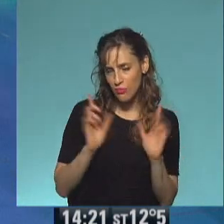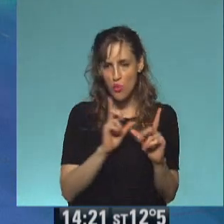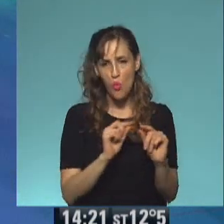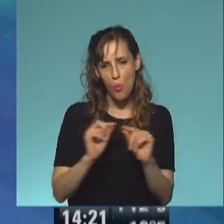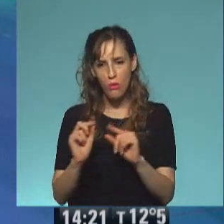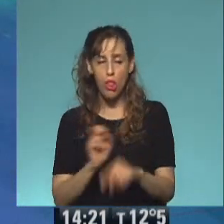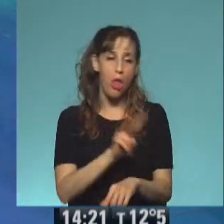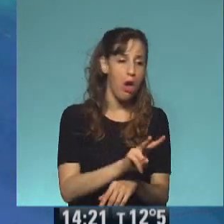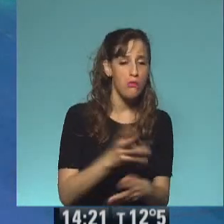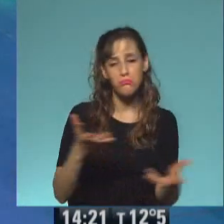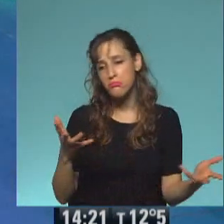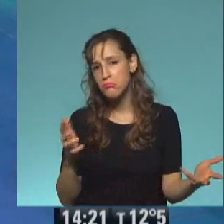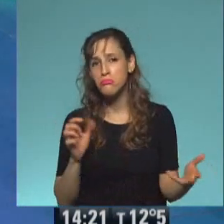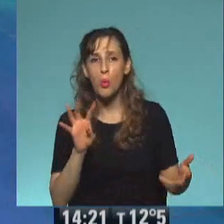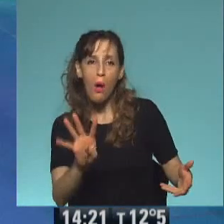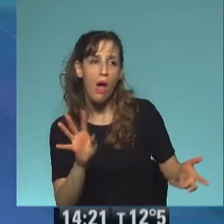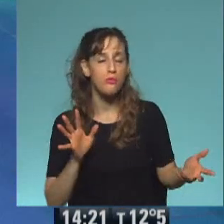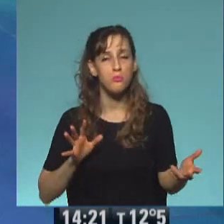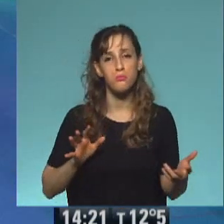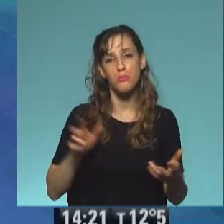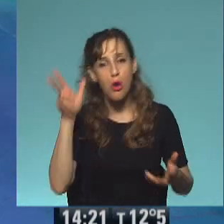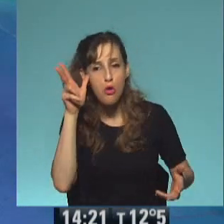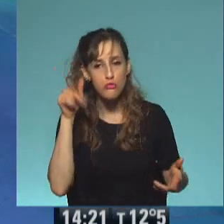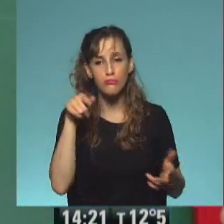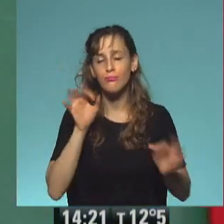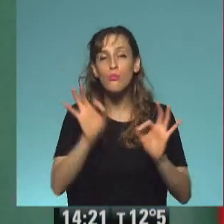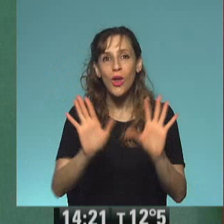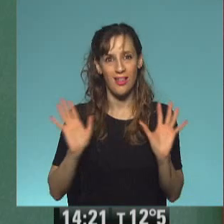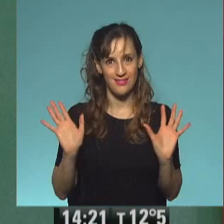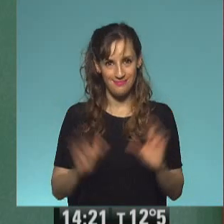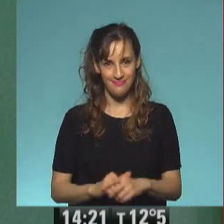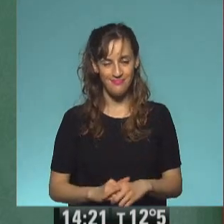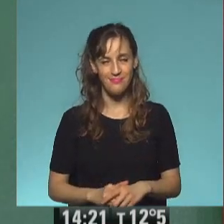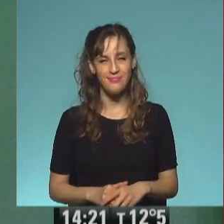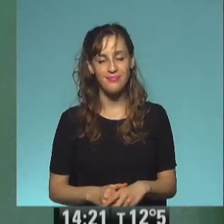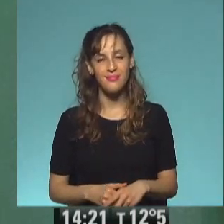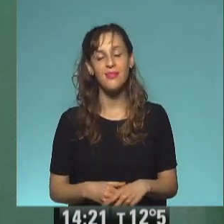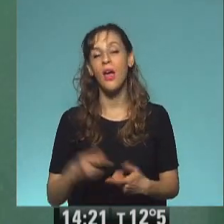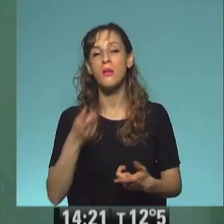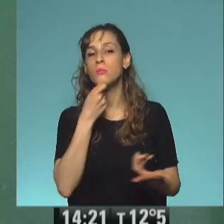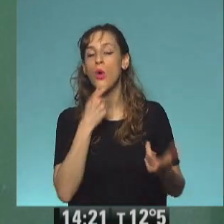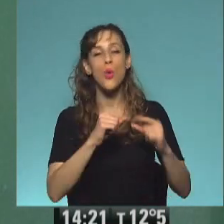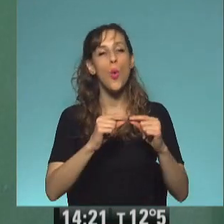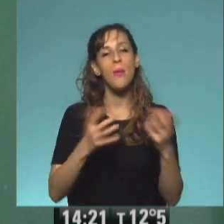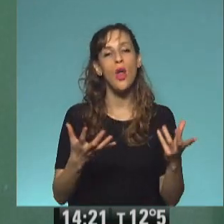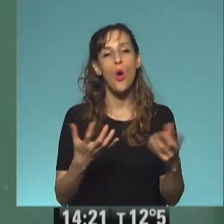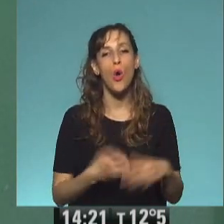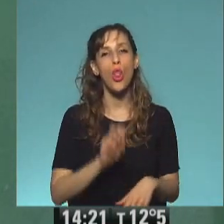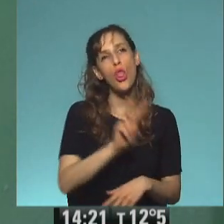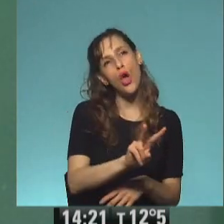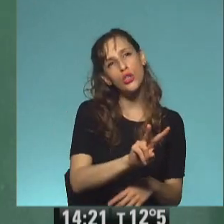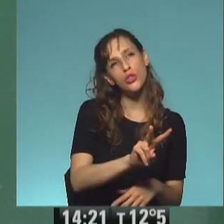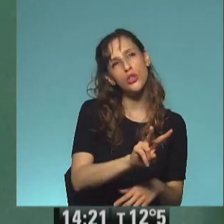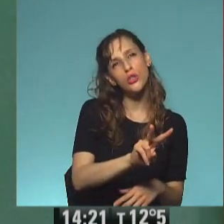tableros diferentes. Muy bien. Yo voy a elegir, por ejemplo... A ver, un número del 2 al